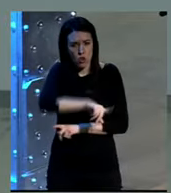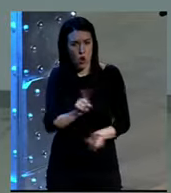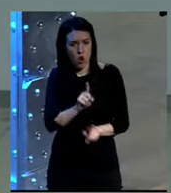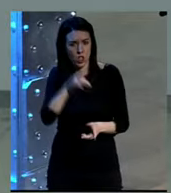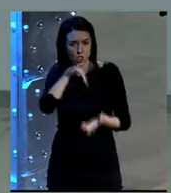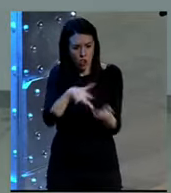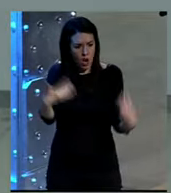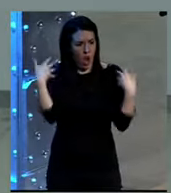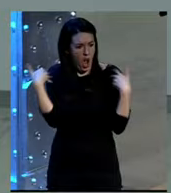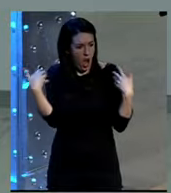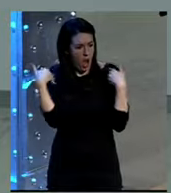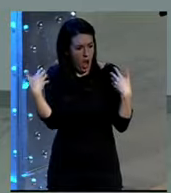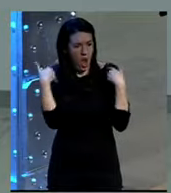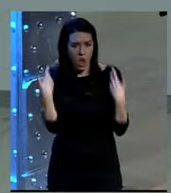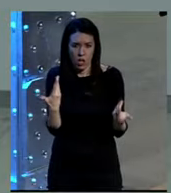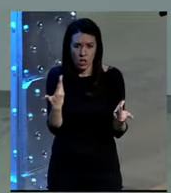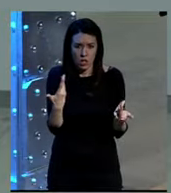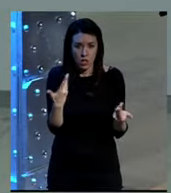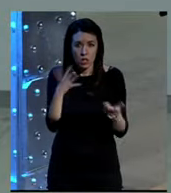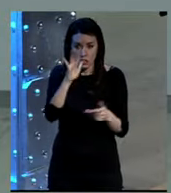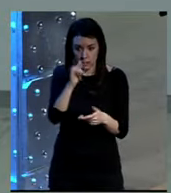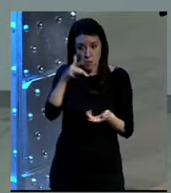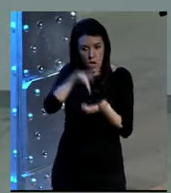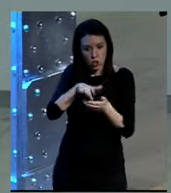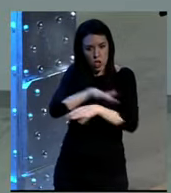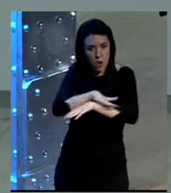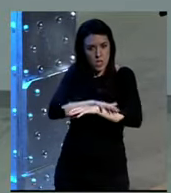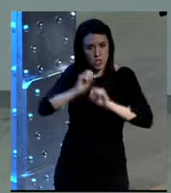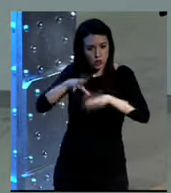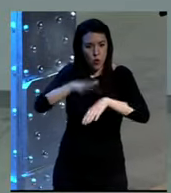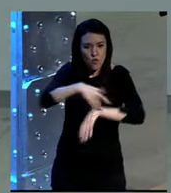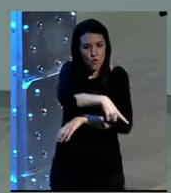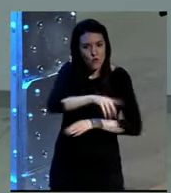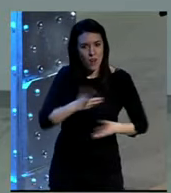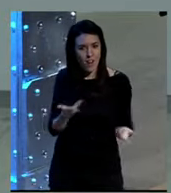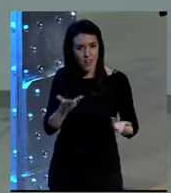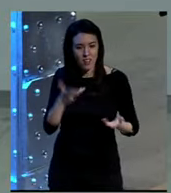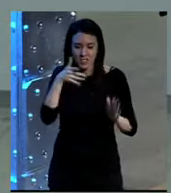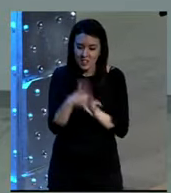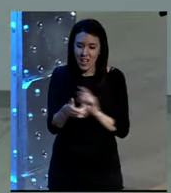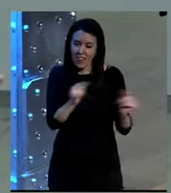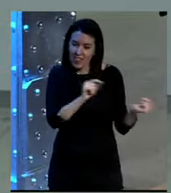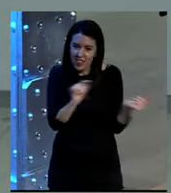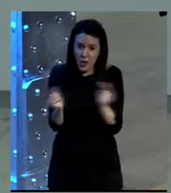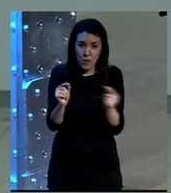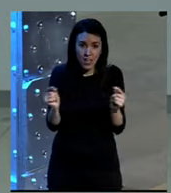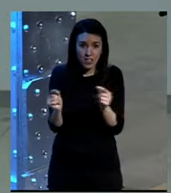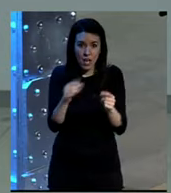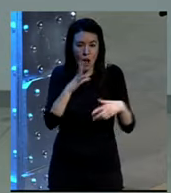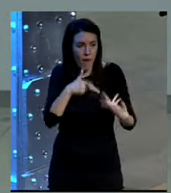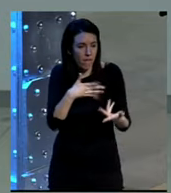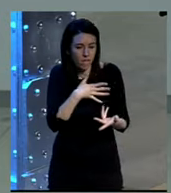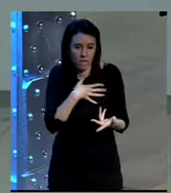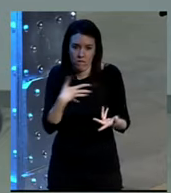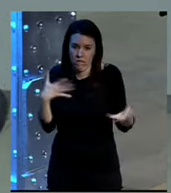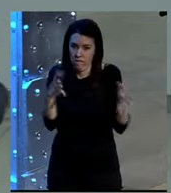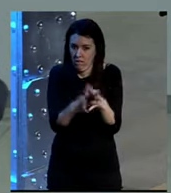ha sufrido? Y yo le decía, sí, pero ha hecho caer a un ministro, O sea que también. Entonces, ese debate es el que ahora mismo me